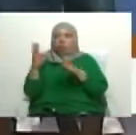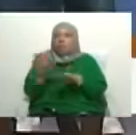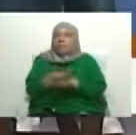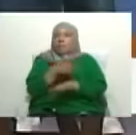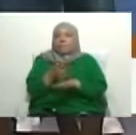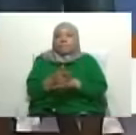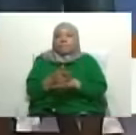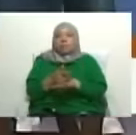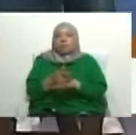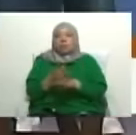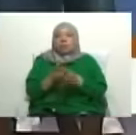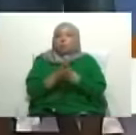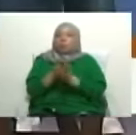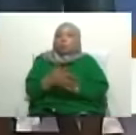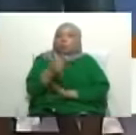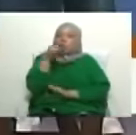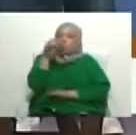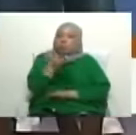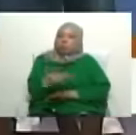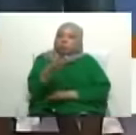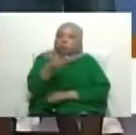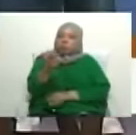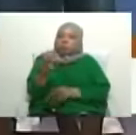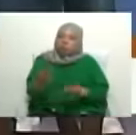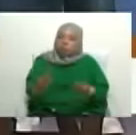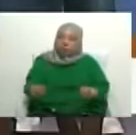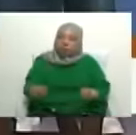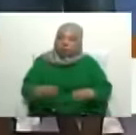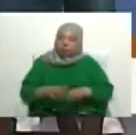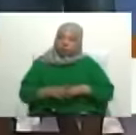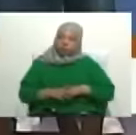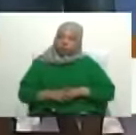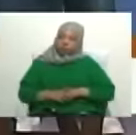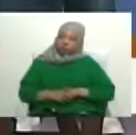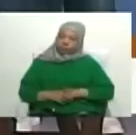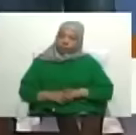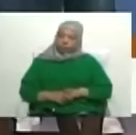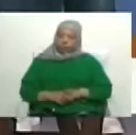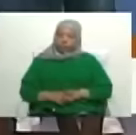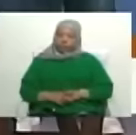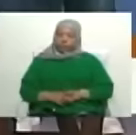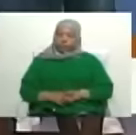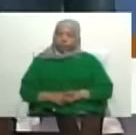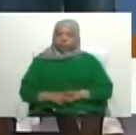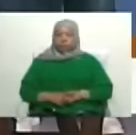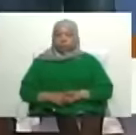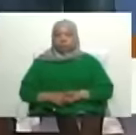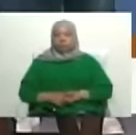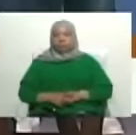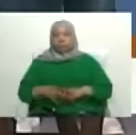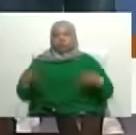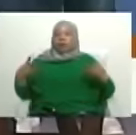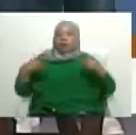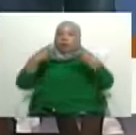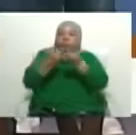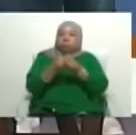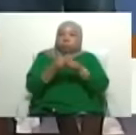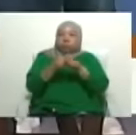la principal arma de destrucción son las sanciones y el bloqueo, vienen siempre acompañados con una lavada de cara